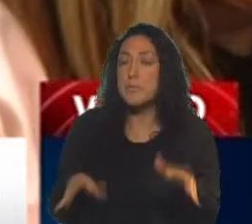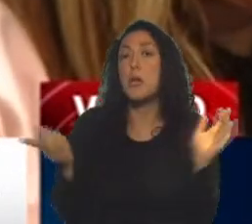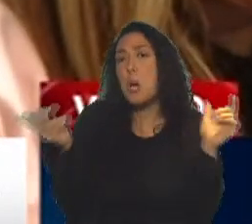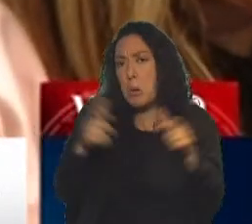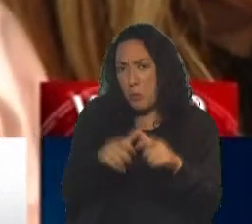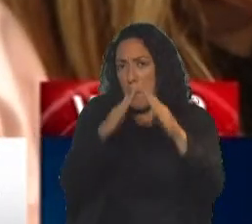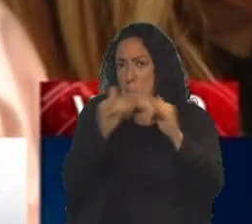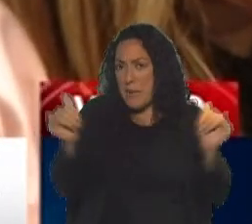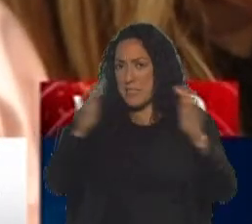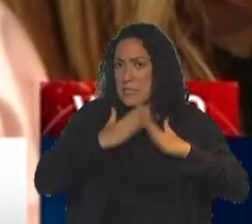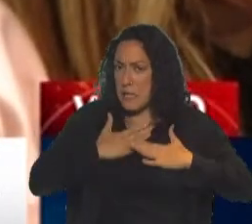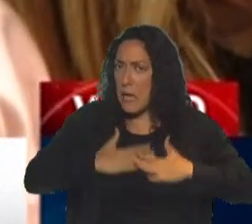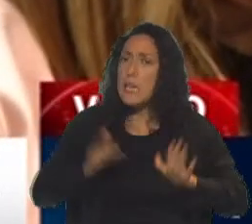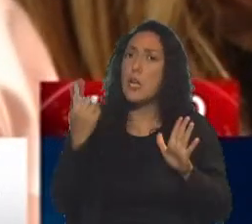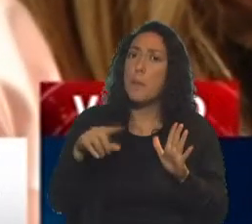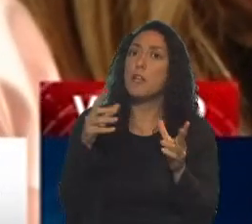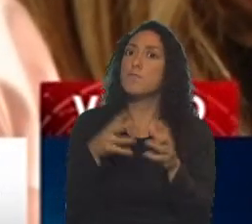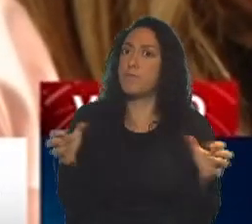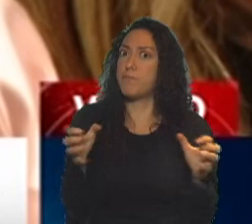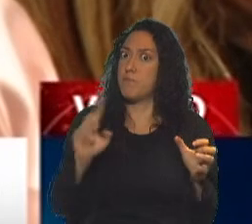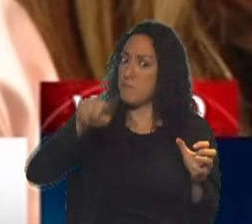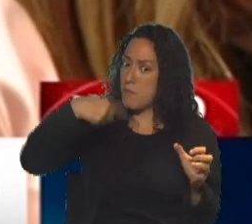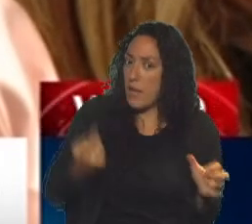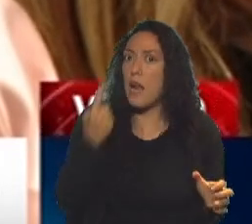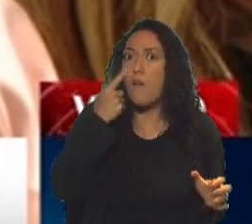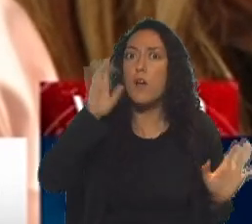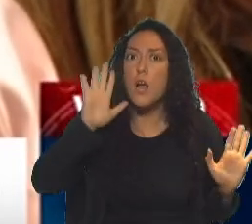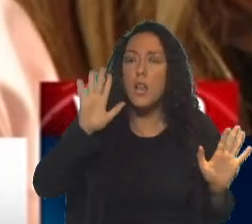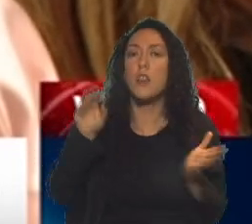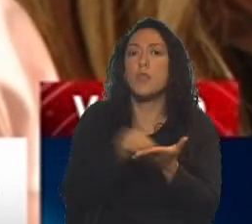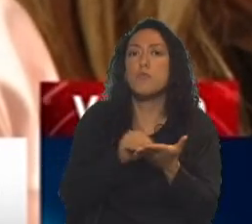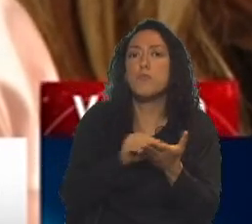con un conflicto latente, que mañana resonará en las bancas de la Cámara Baja.